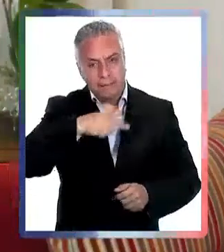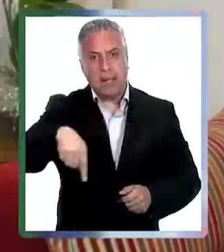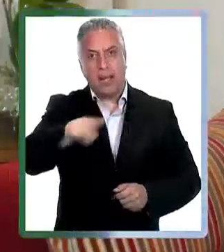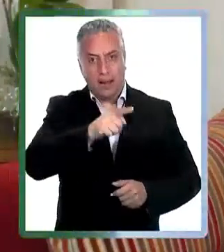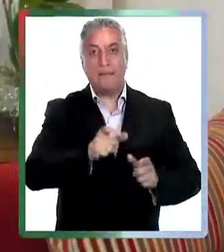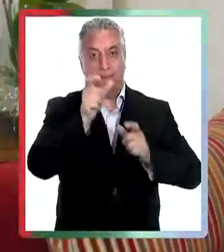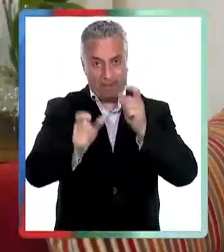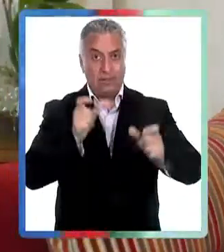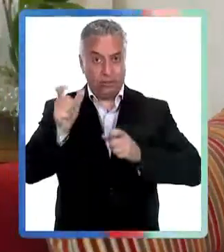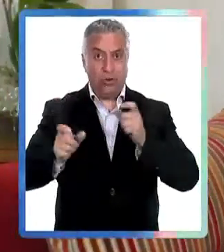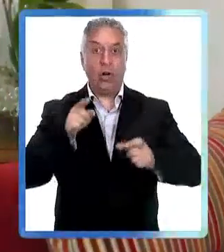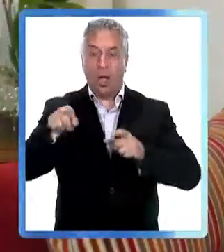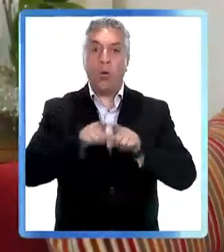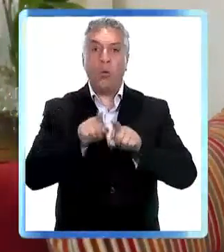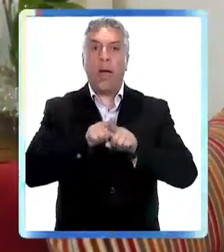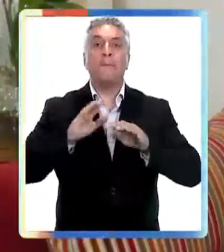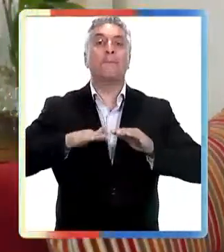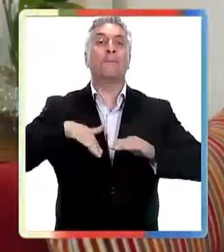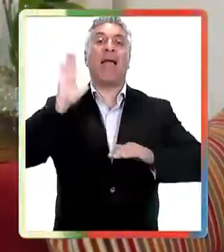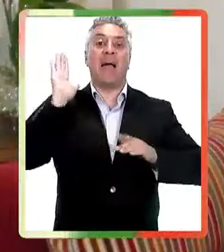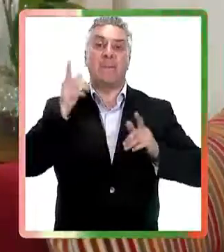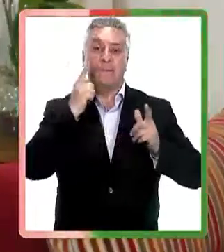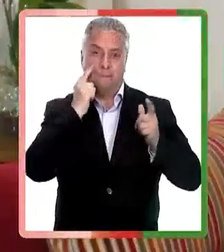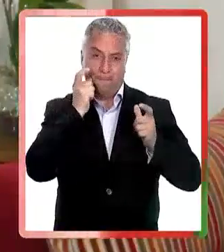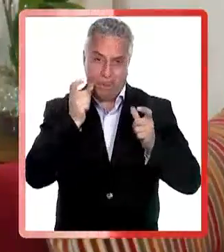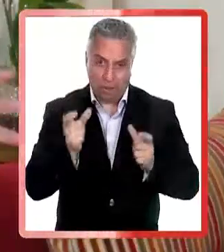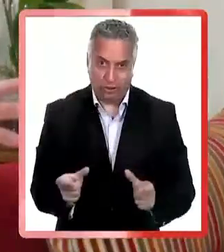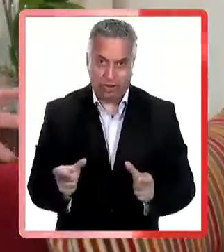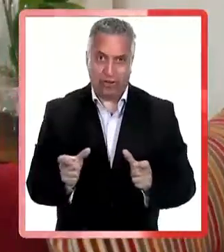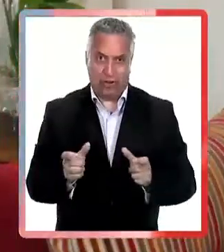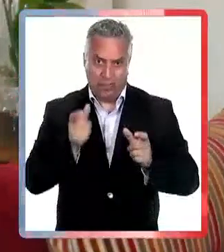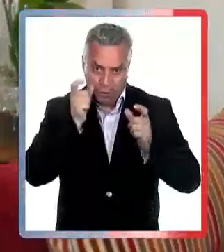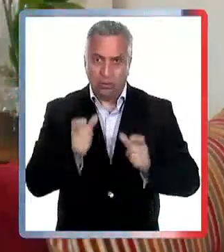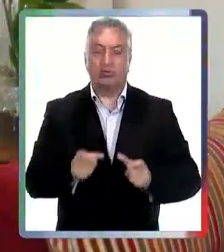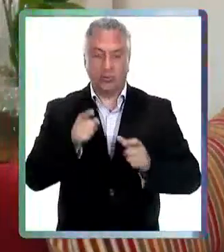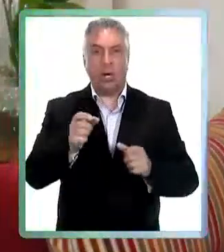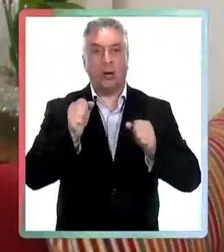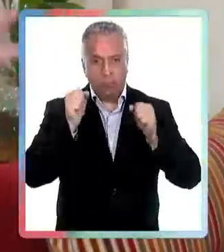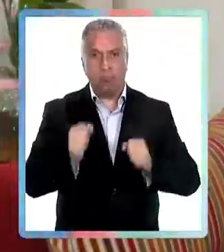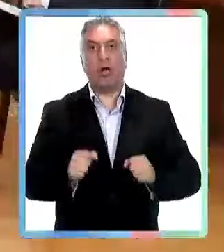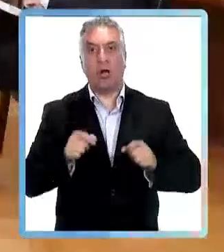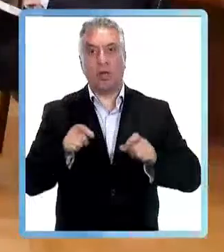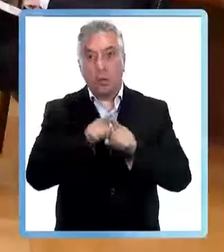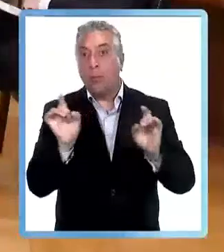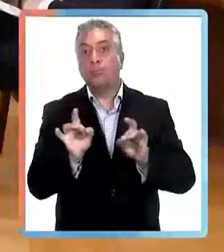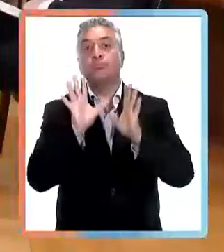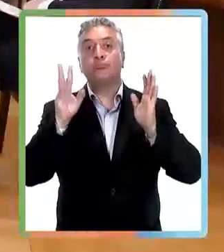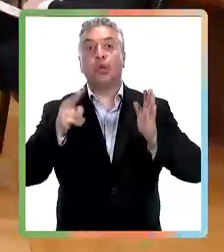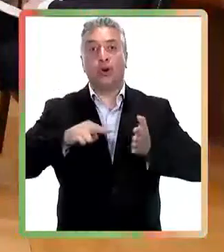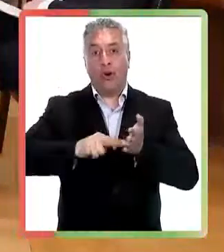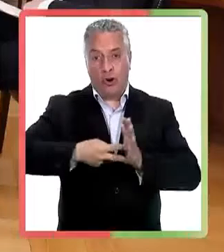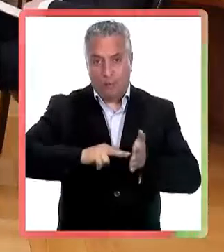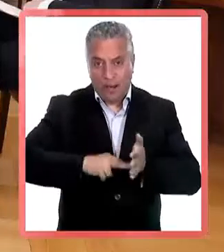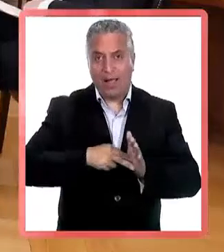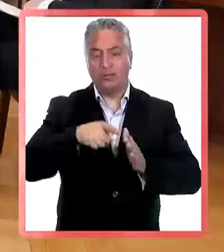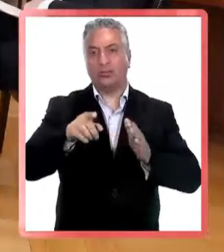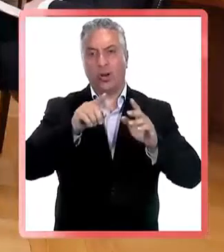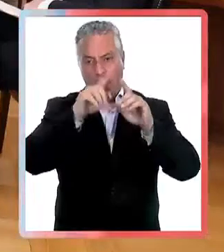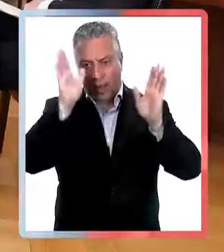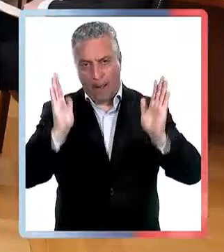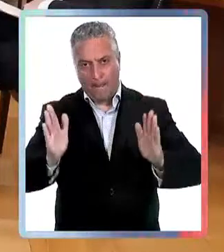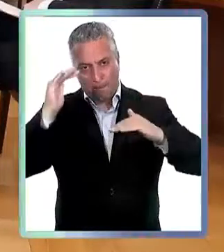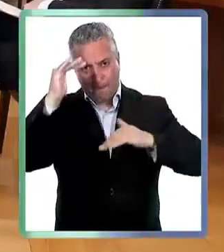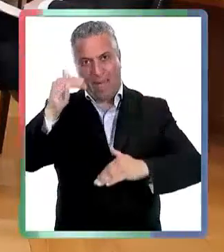las personas tengan la mayor protección en tiempo en que puede haber una complicación en el